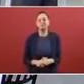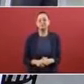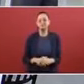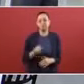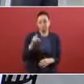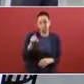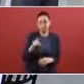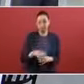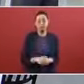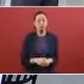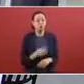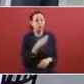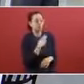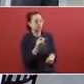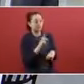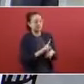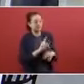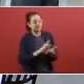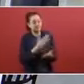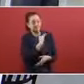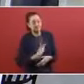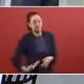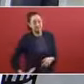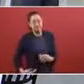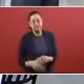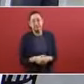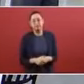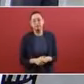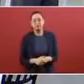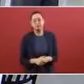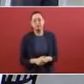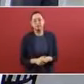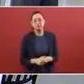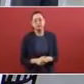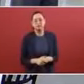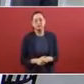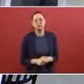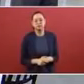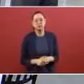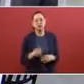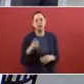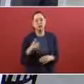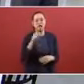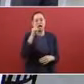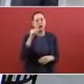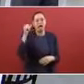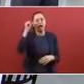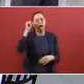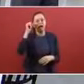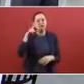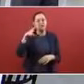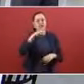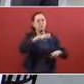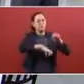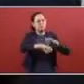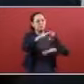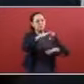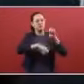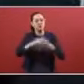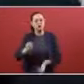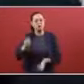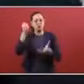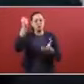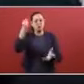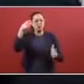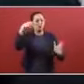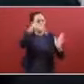Gracias, presidente. Buenos días. Para preguntarle su opinión sobre esta caída que se registró en la bolsa ayer de algunas de las empresas que fueron señaladas